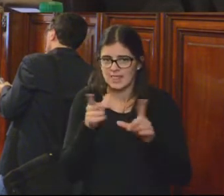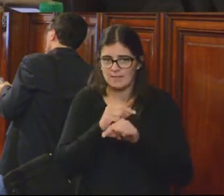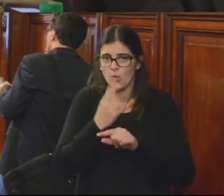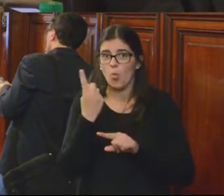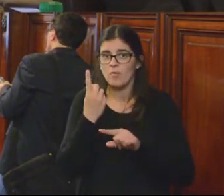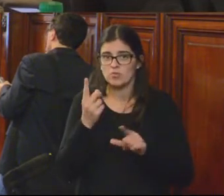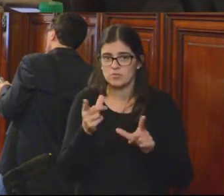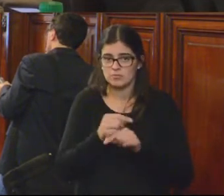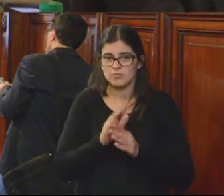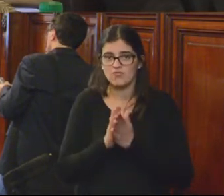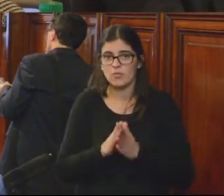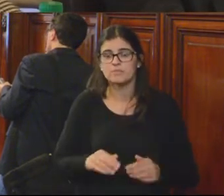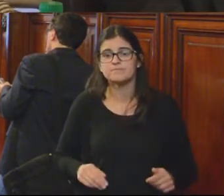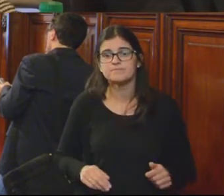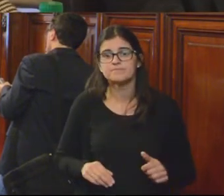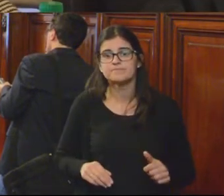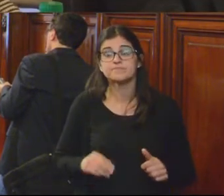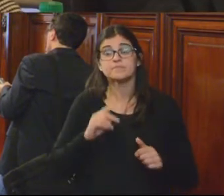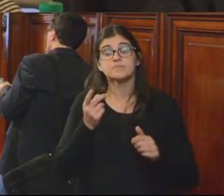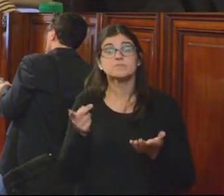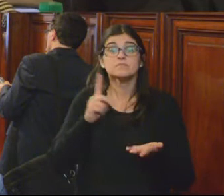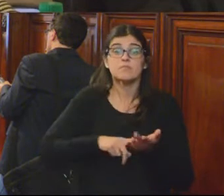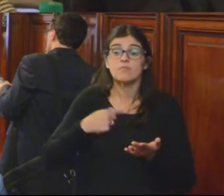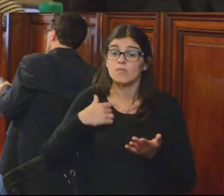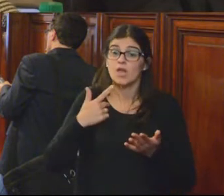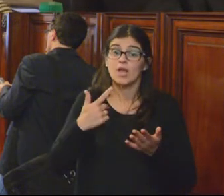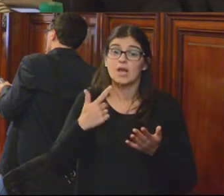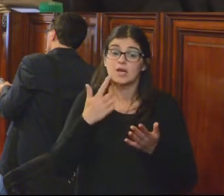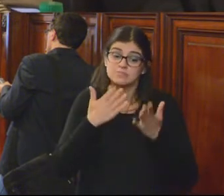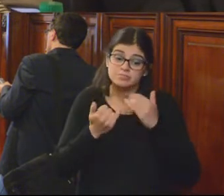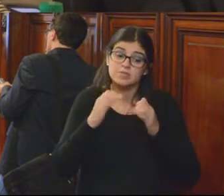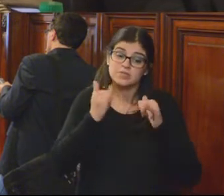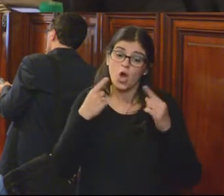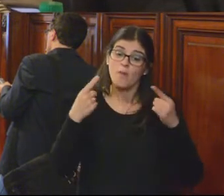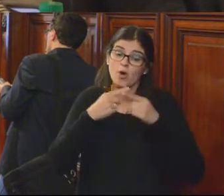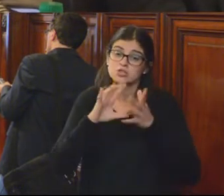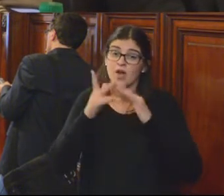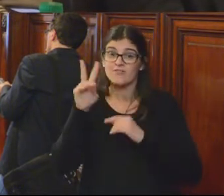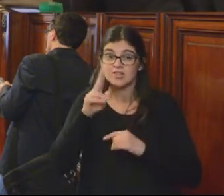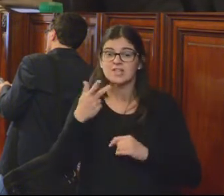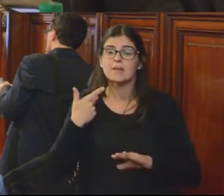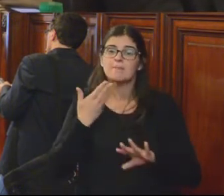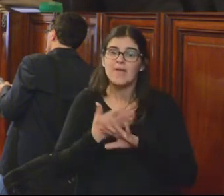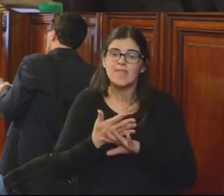minuto solamente, por favor. A pesar del llamado de la oposición venezolana a impedir,